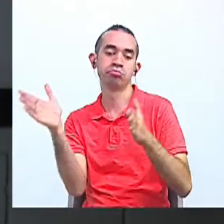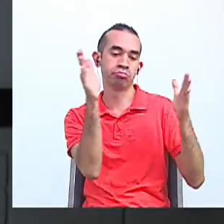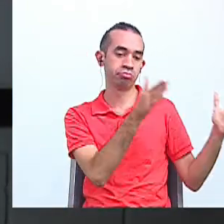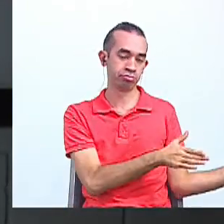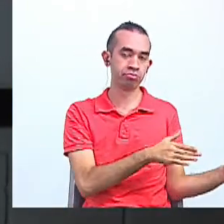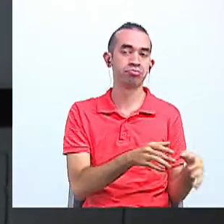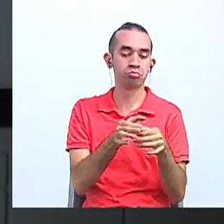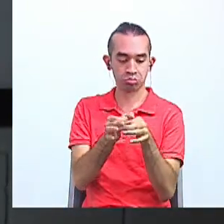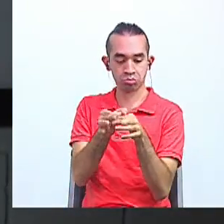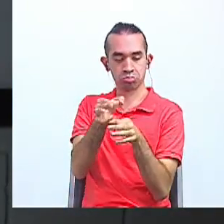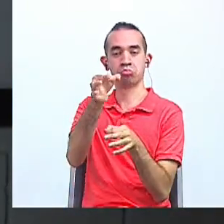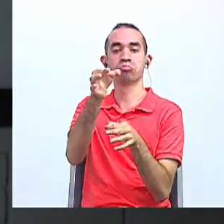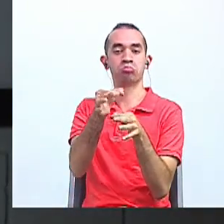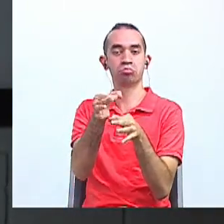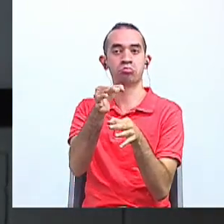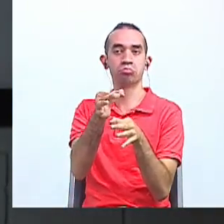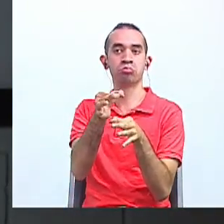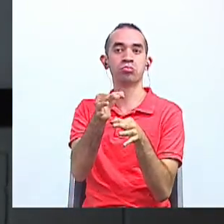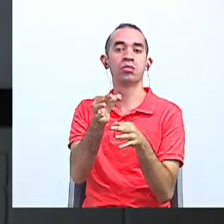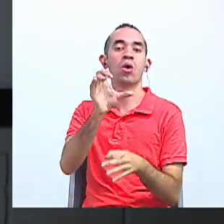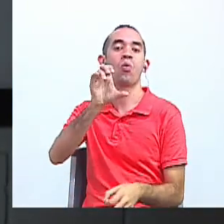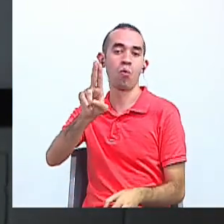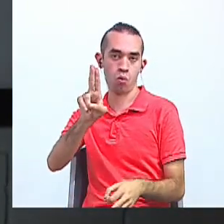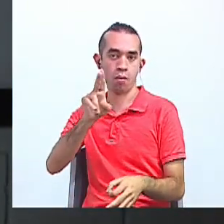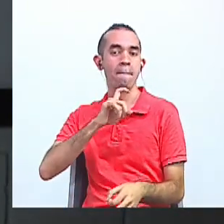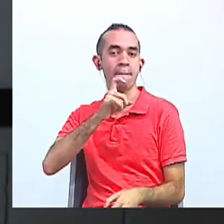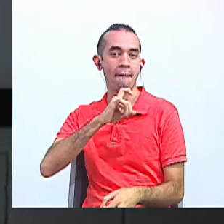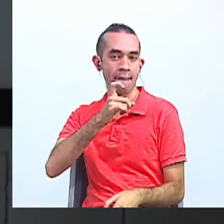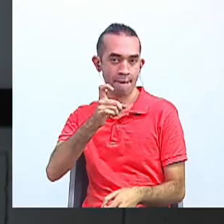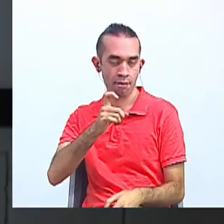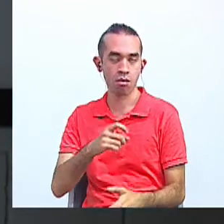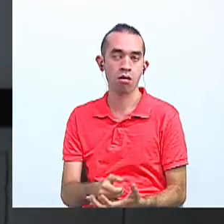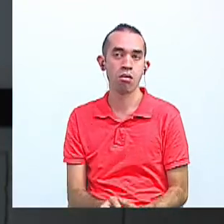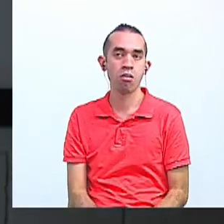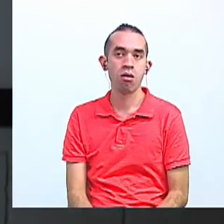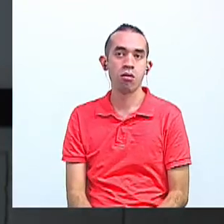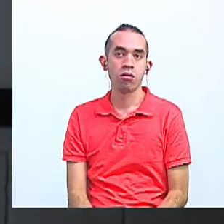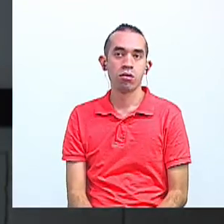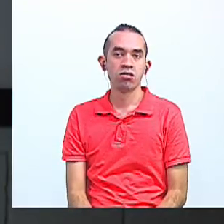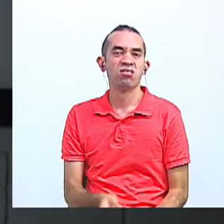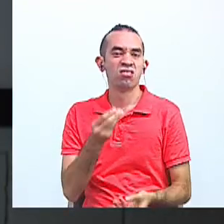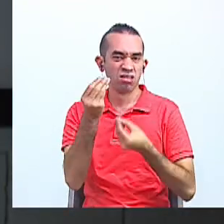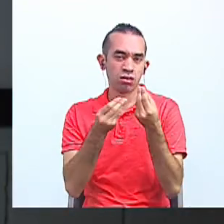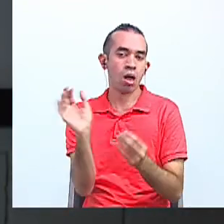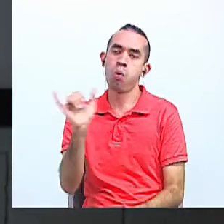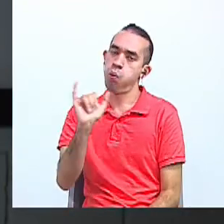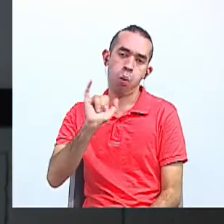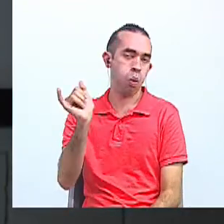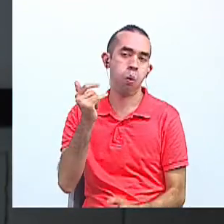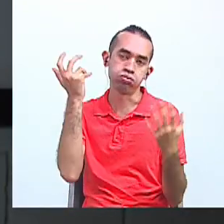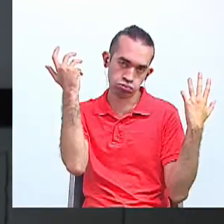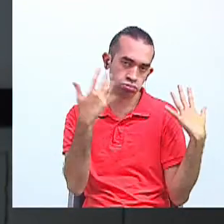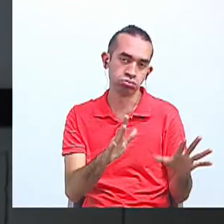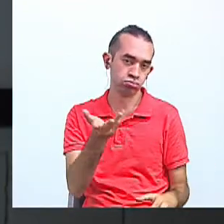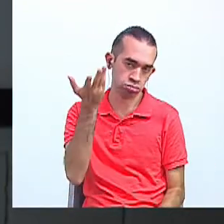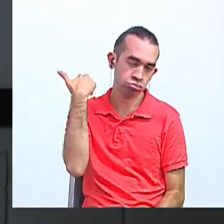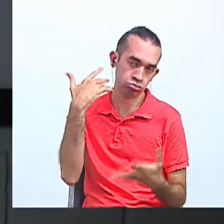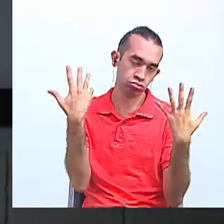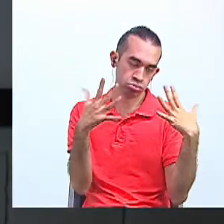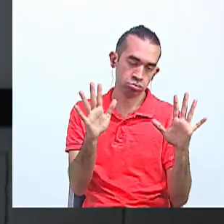cilindro. Este es un cilindro de cobre. Para ello vamos a hacer lo mismo que hicimos con el cilindro